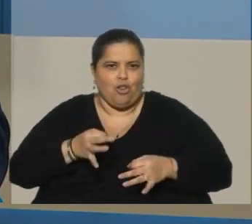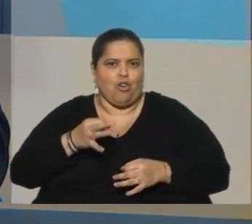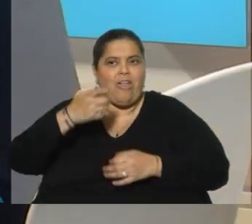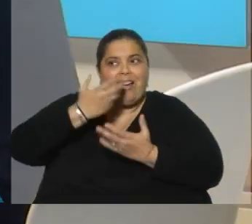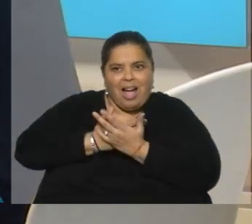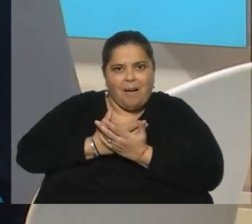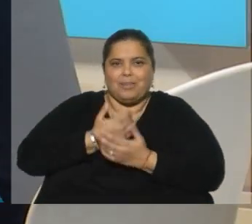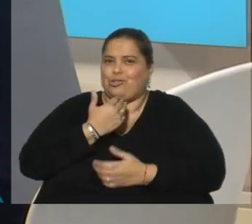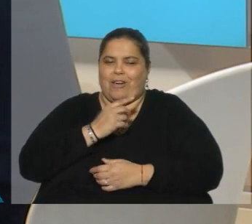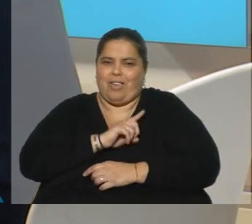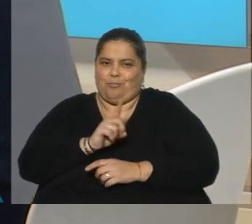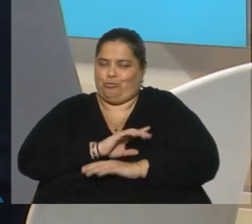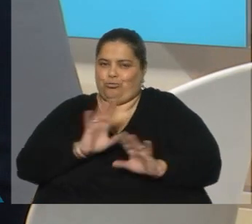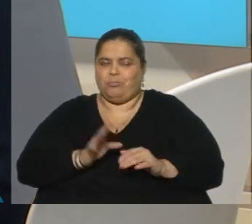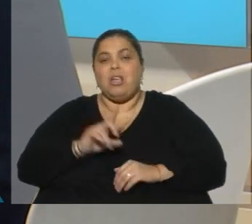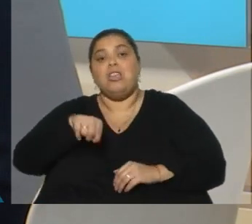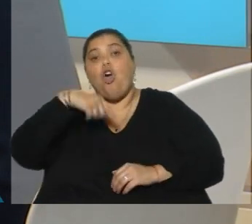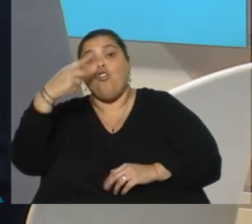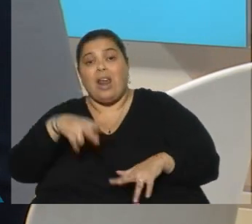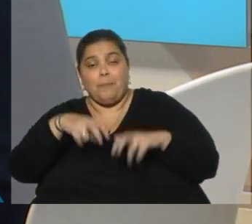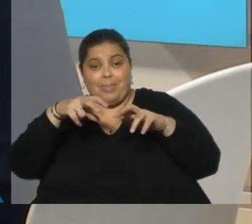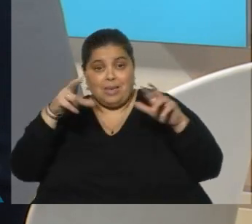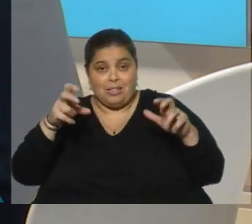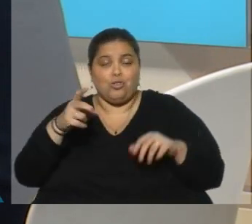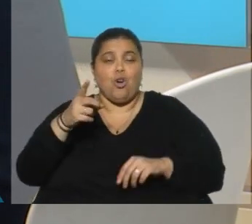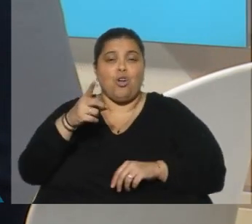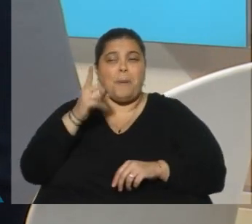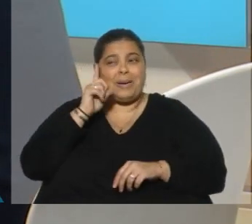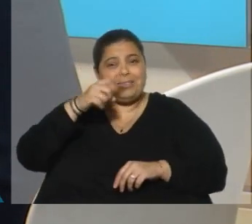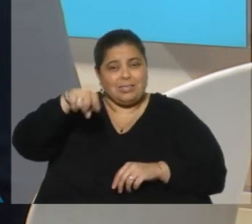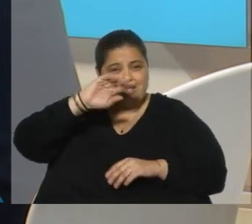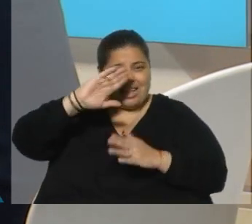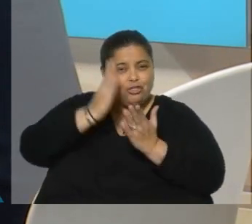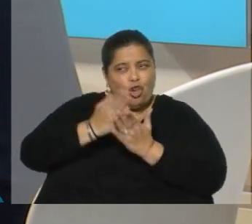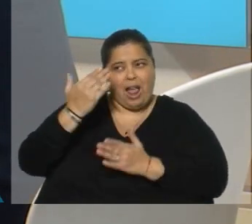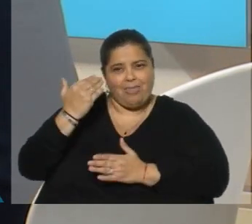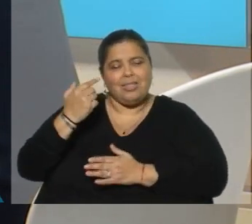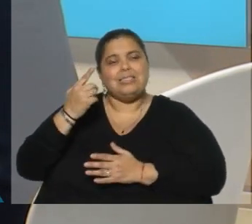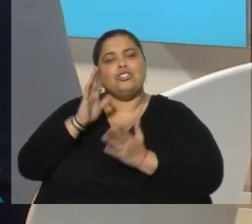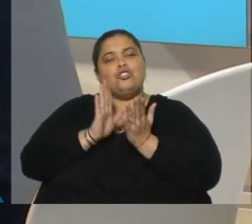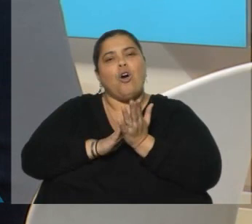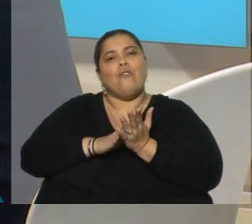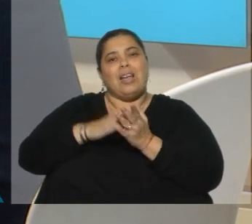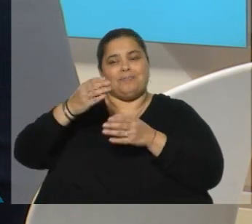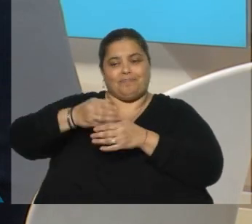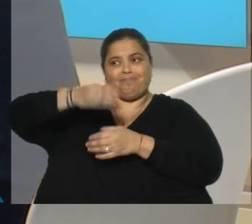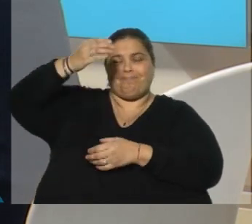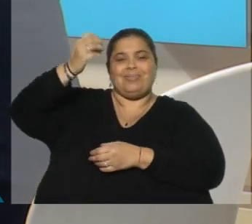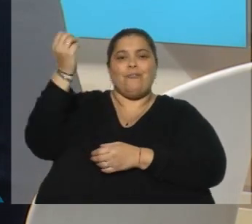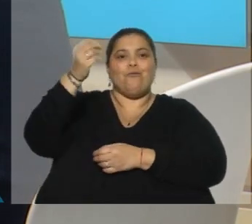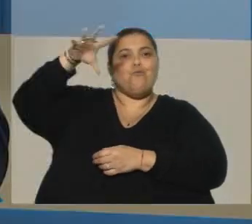Y la otra investigación, creo que hubo personas sancionadas, estoy hablando de la refinería que subieron y colgaron